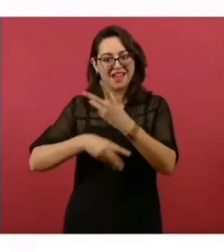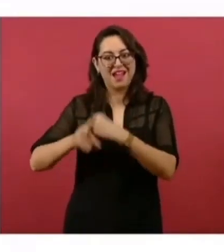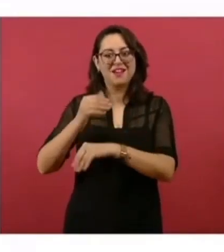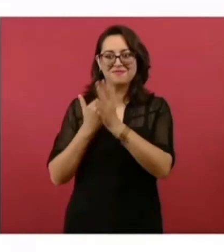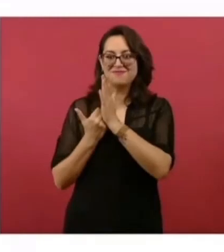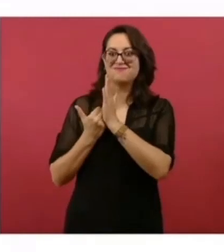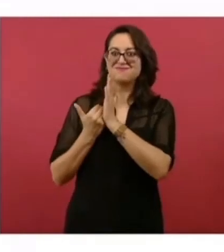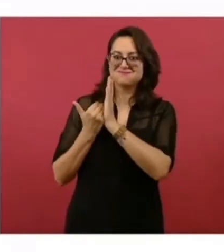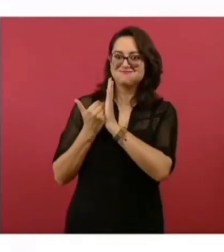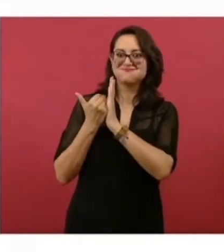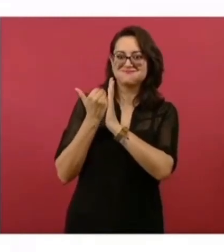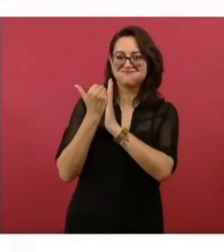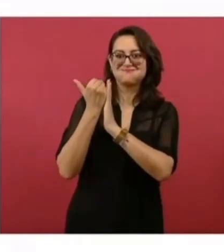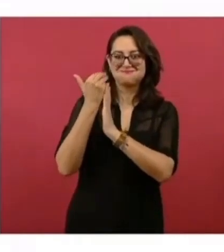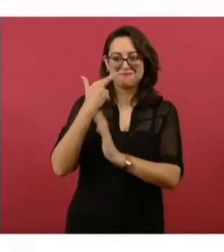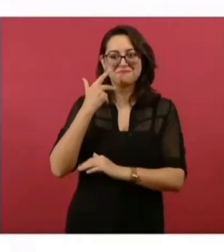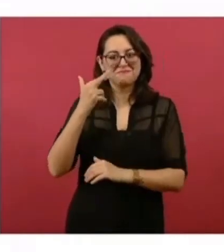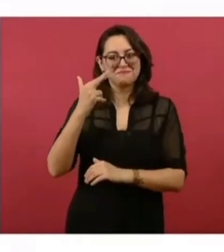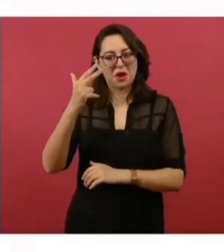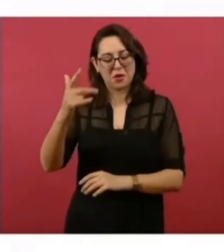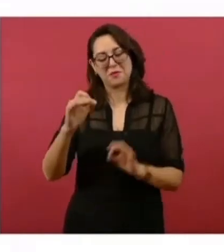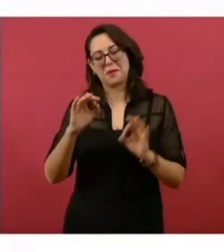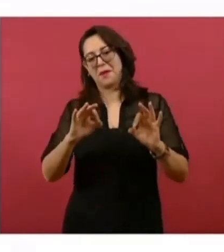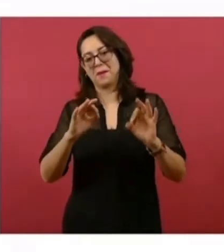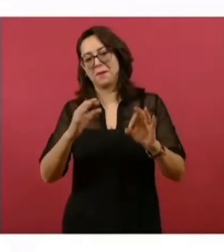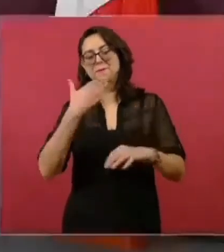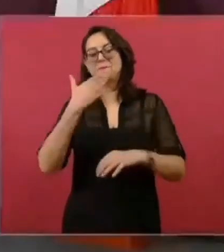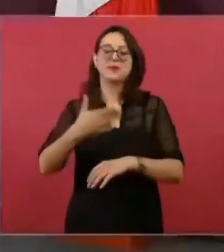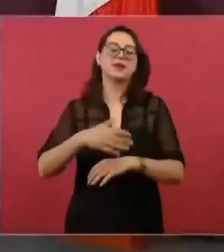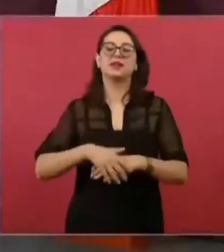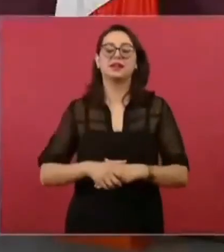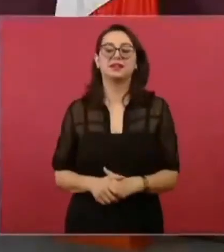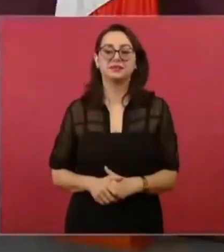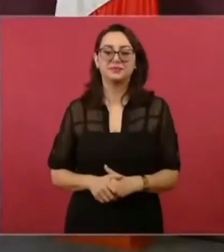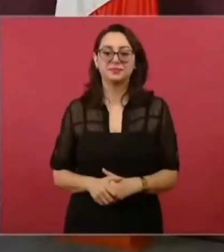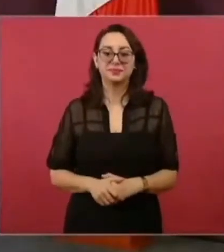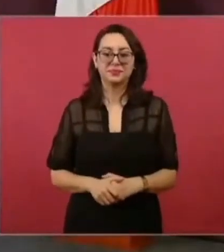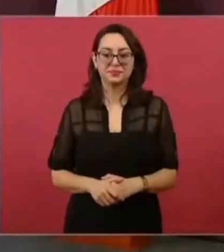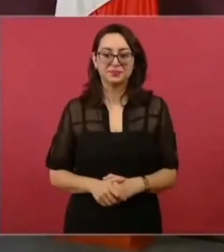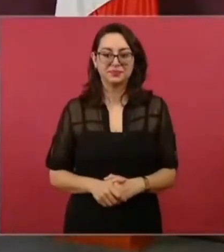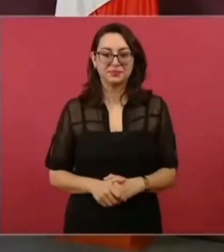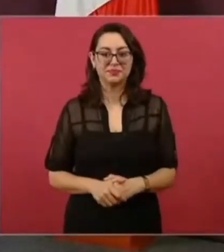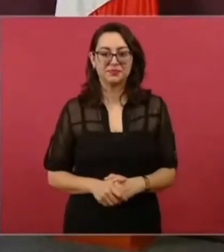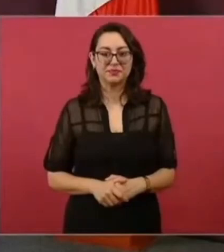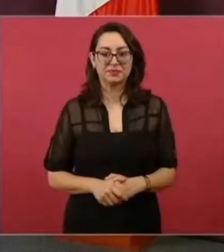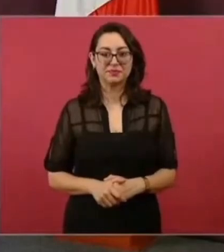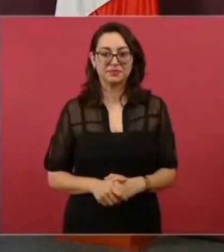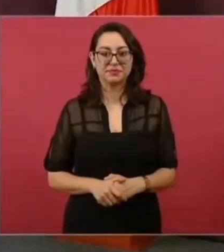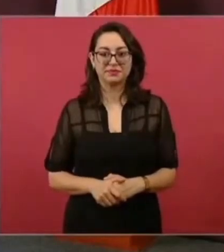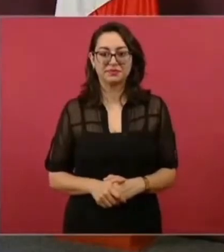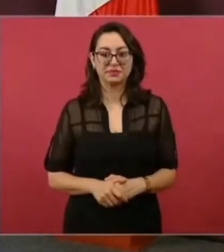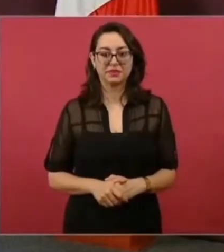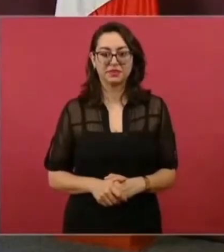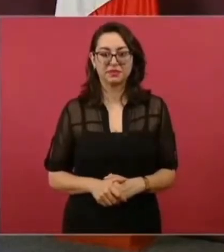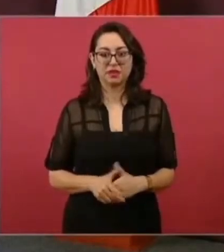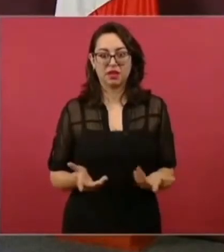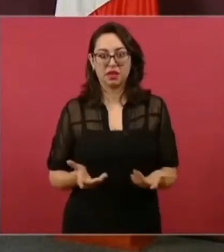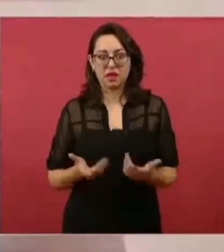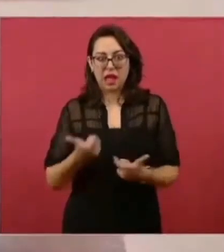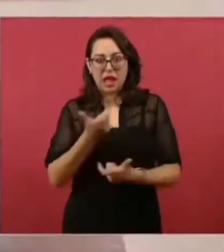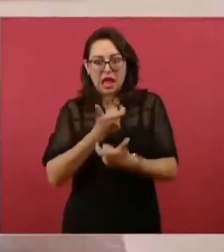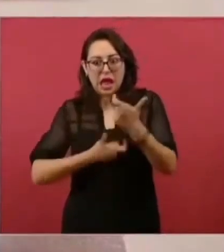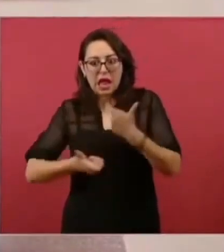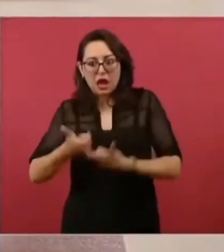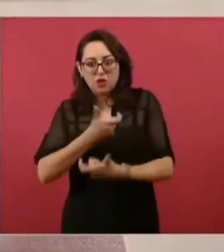Economía mantiene ascenso constante. No vaya a ser que se trate de Estados Unidos o